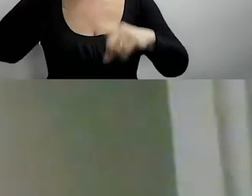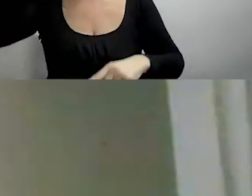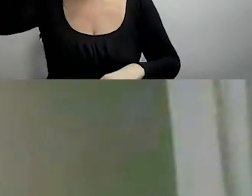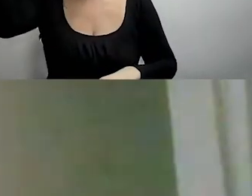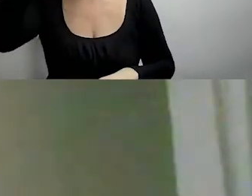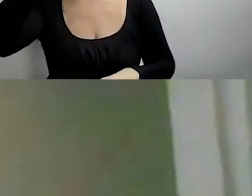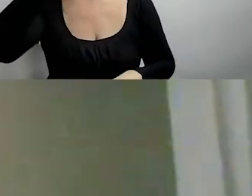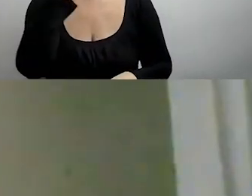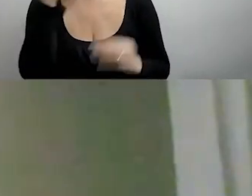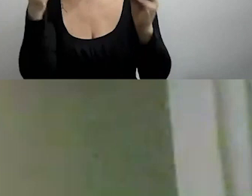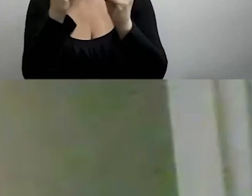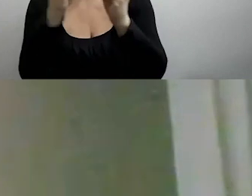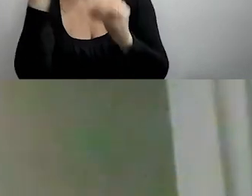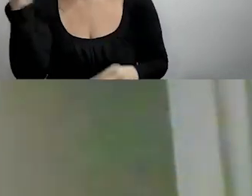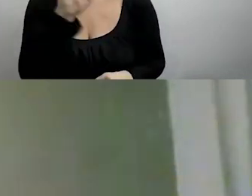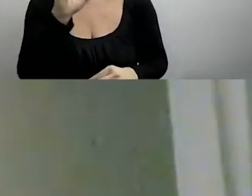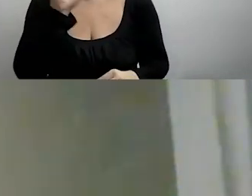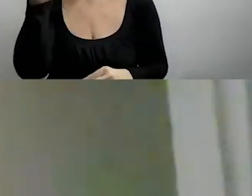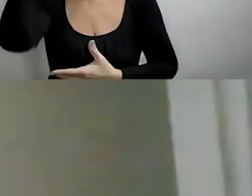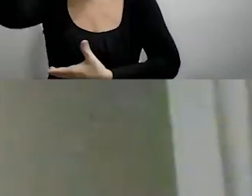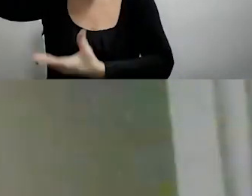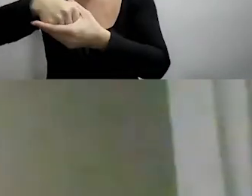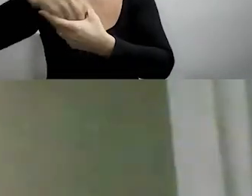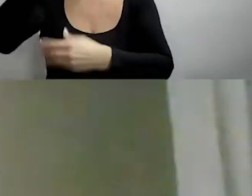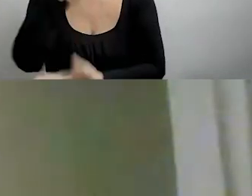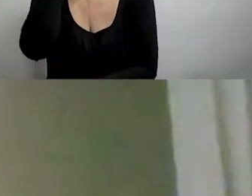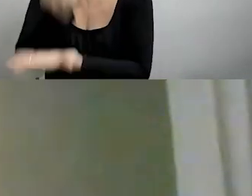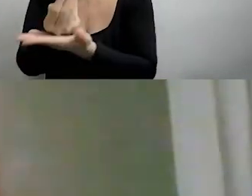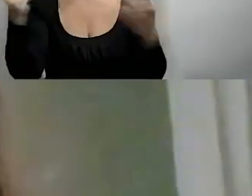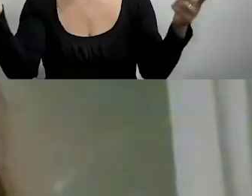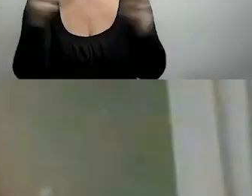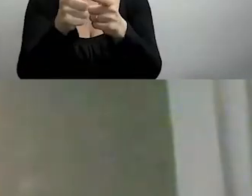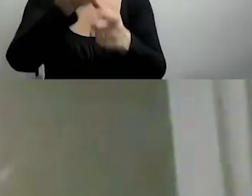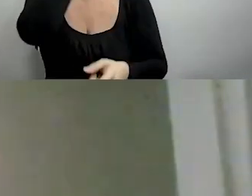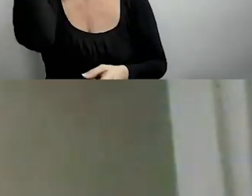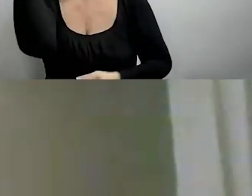y querida Jimena Caruso, que es representante de la Comisión Nacional de Discapacidad.